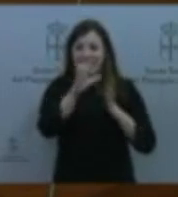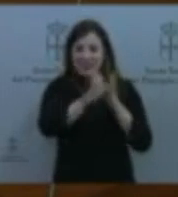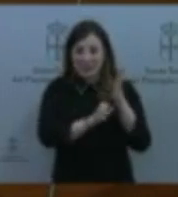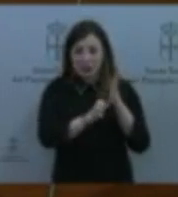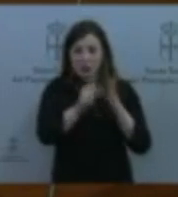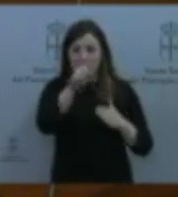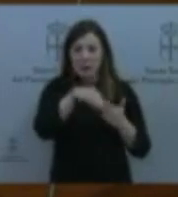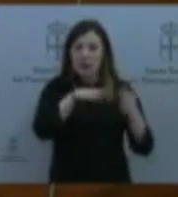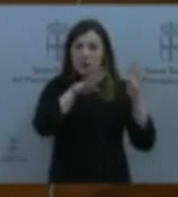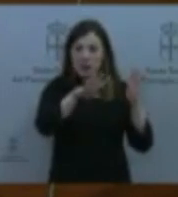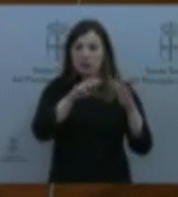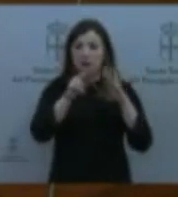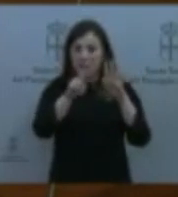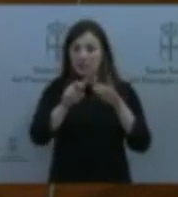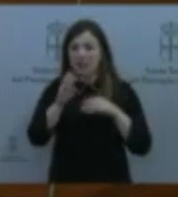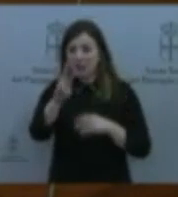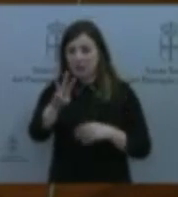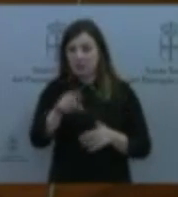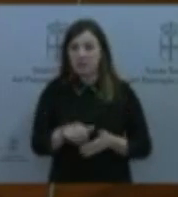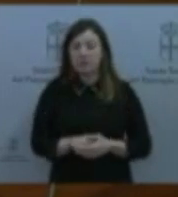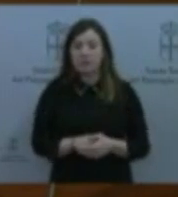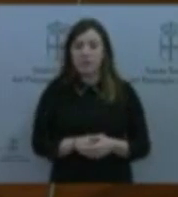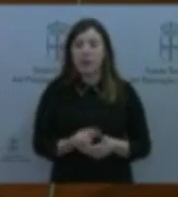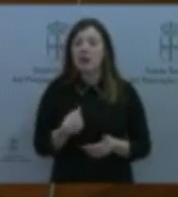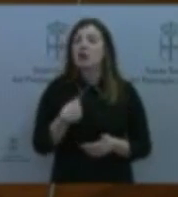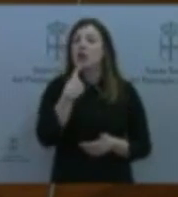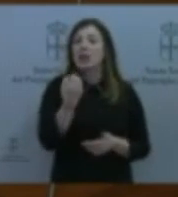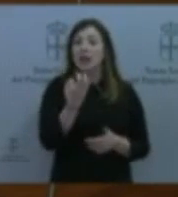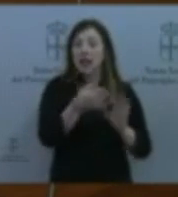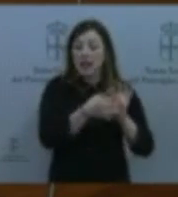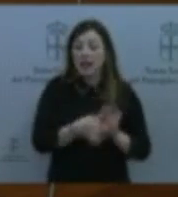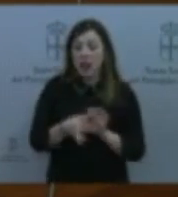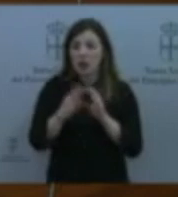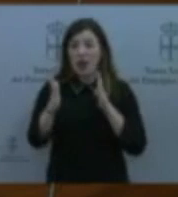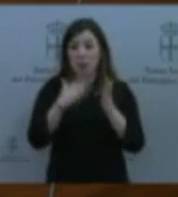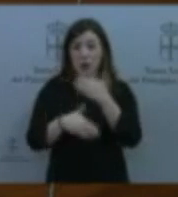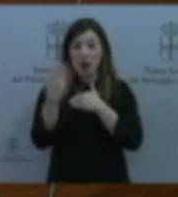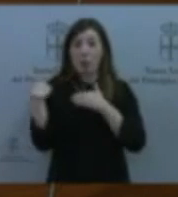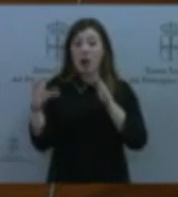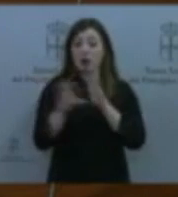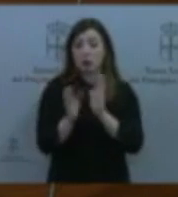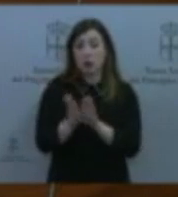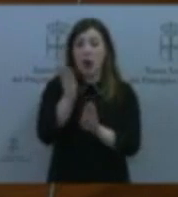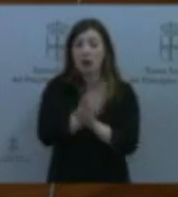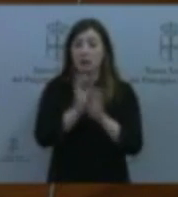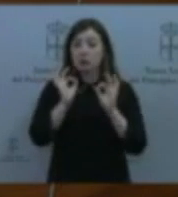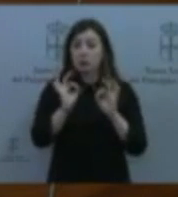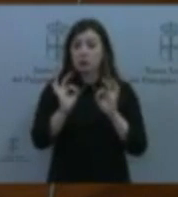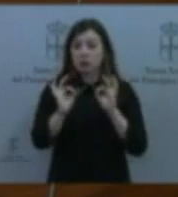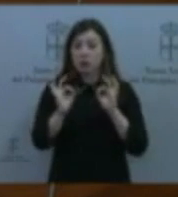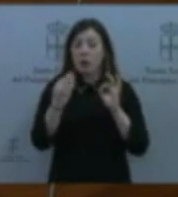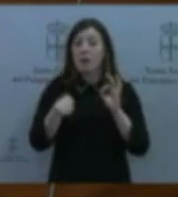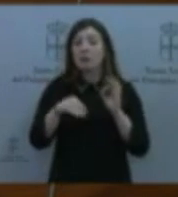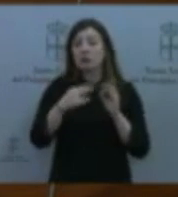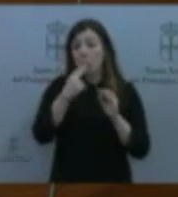1973, le diré que en relación a época preconstitucional, época del gobierno del general Franco o del dictador, como queramos